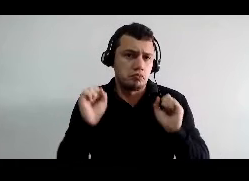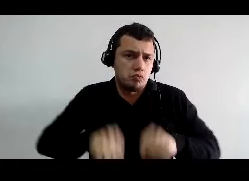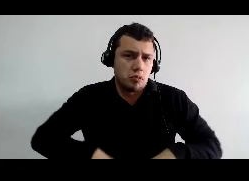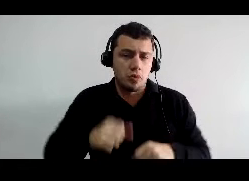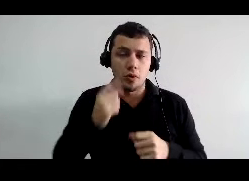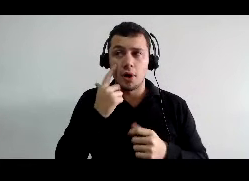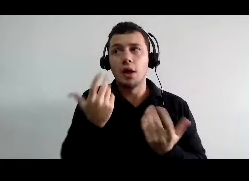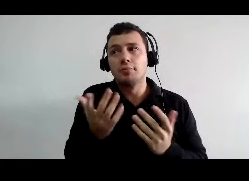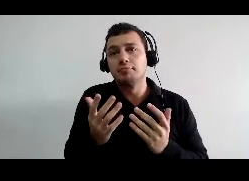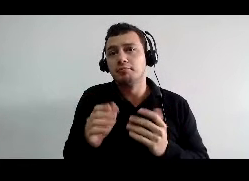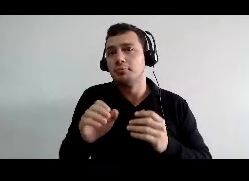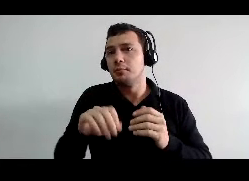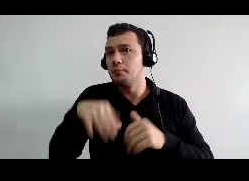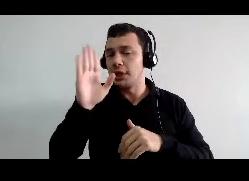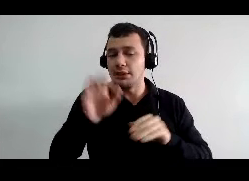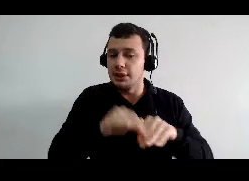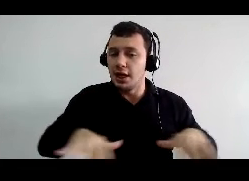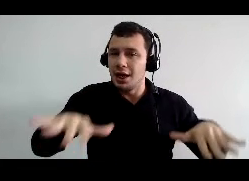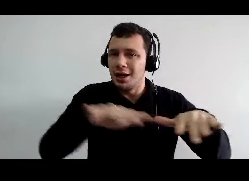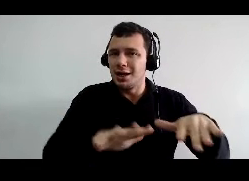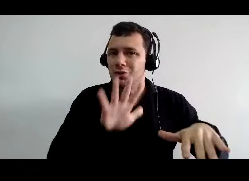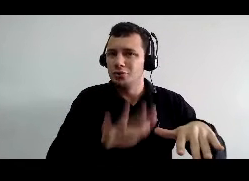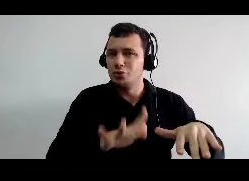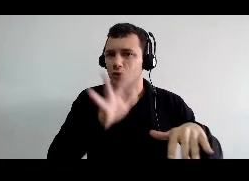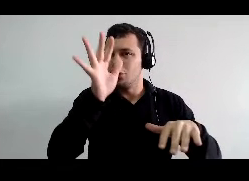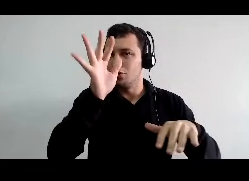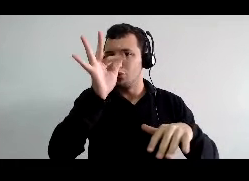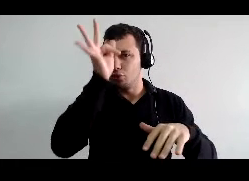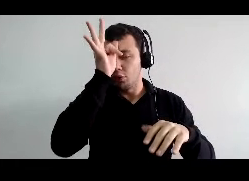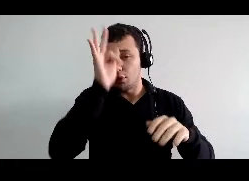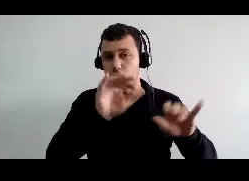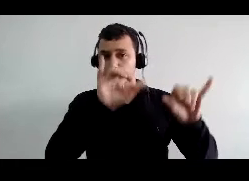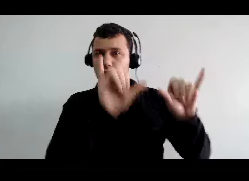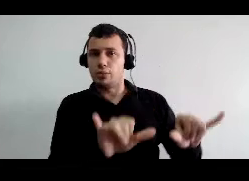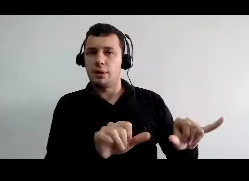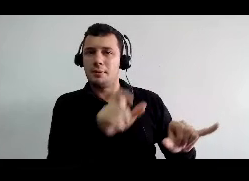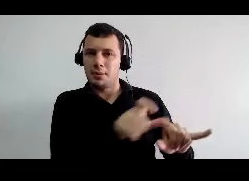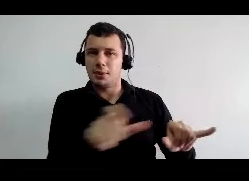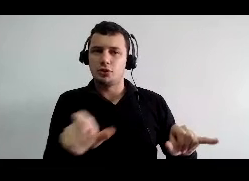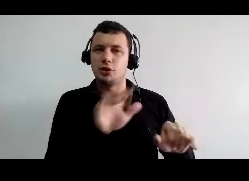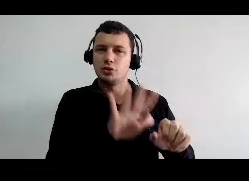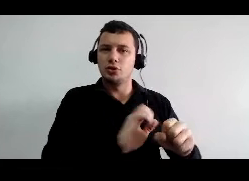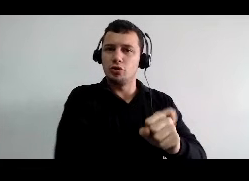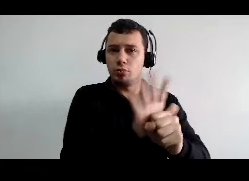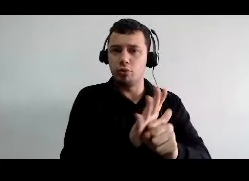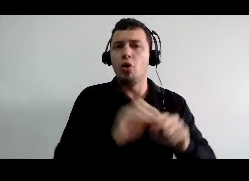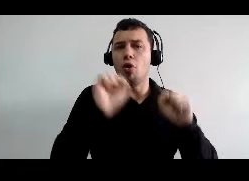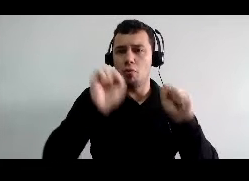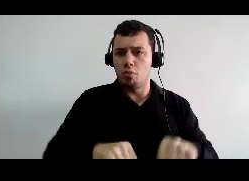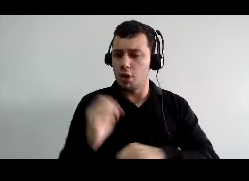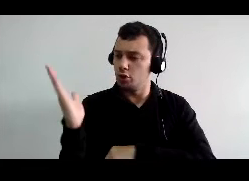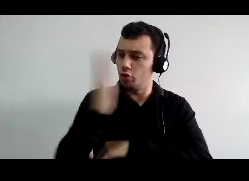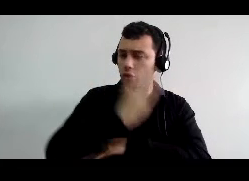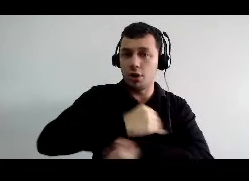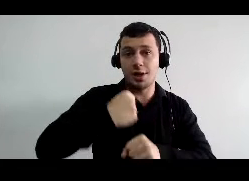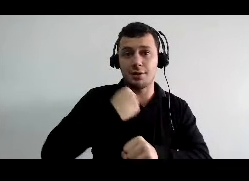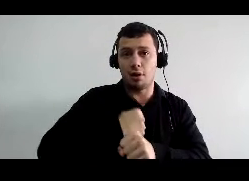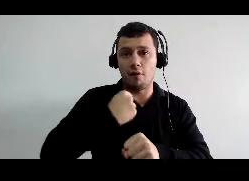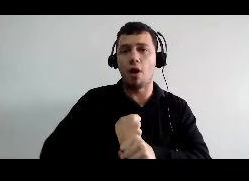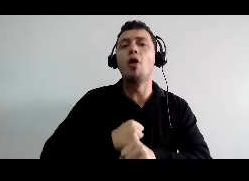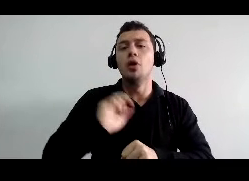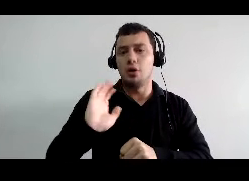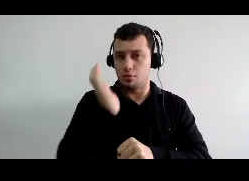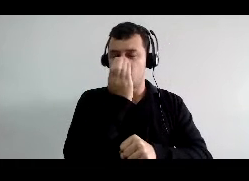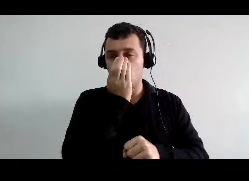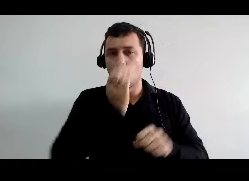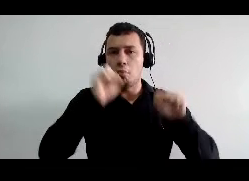de hospitalizaciones de pacientes con COVID, yo puedo usar ese respirador durante toda la jornada atendiendo a esos mismos pacientes en la misma